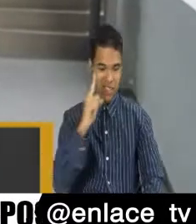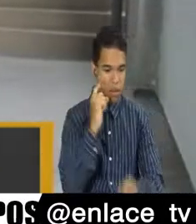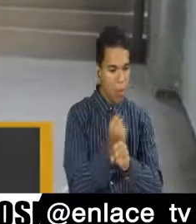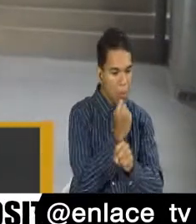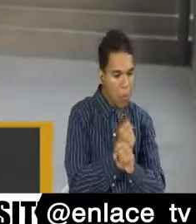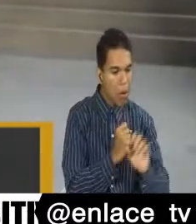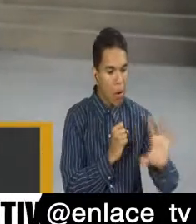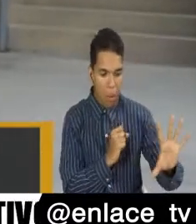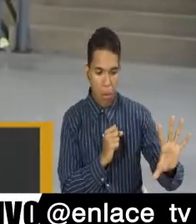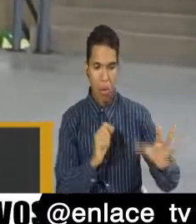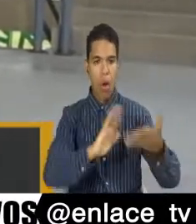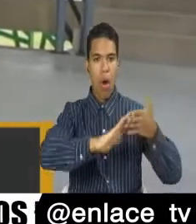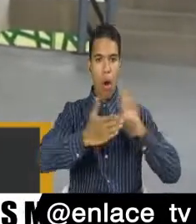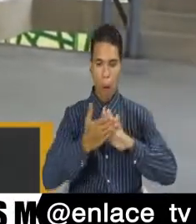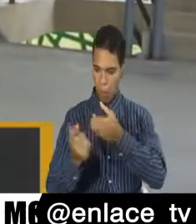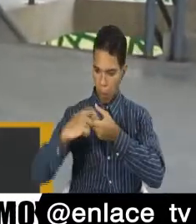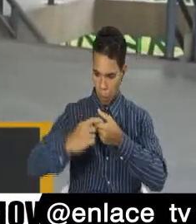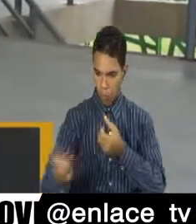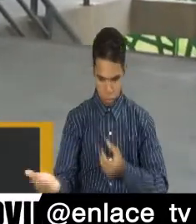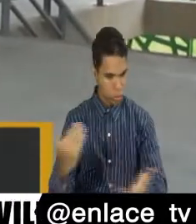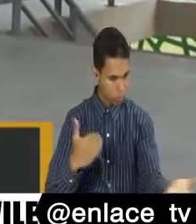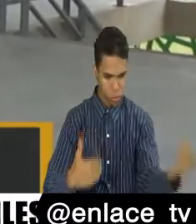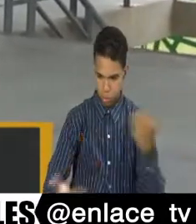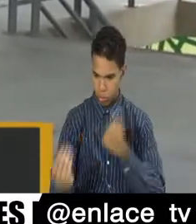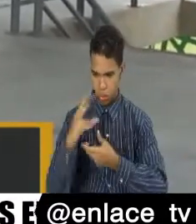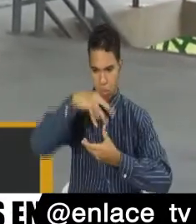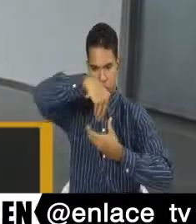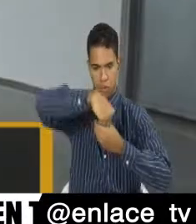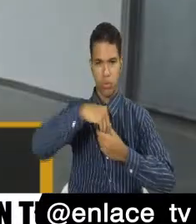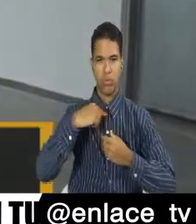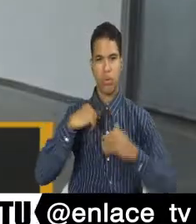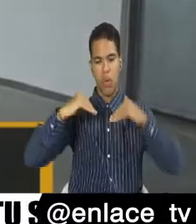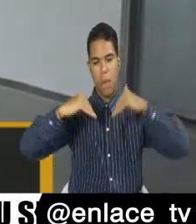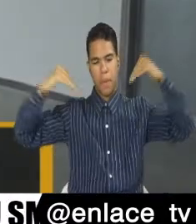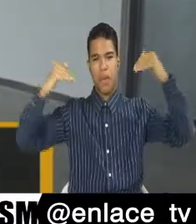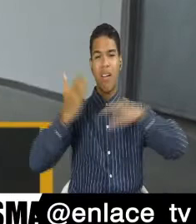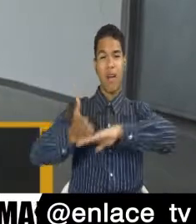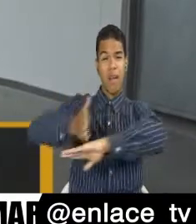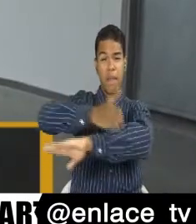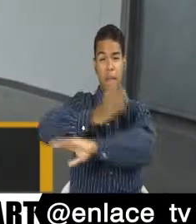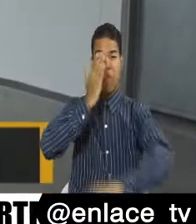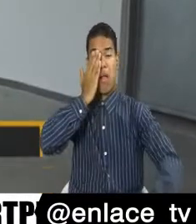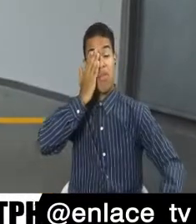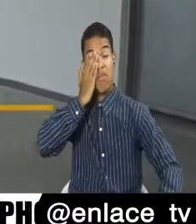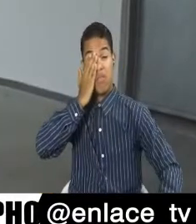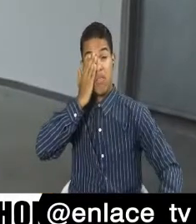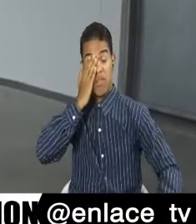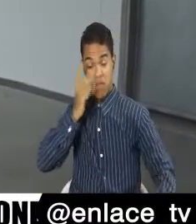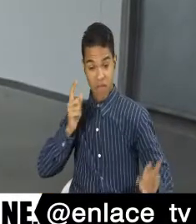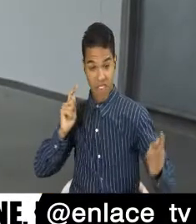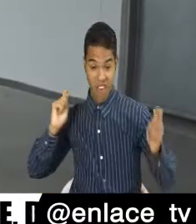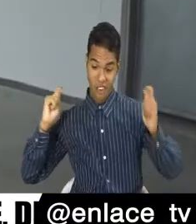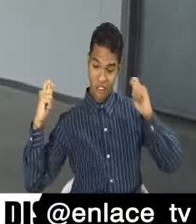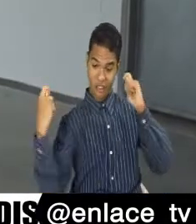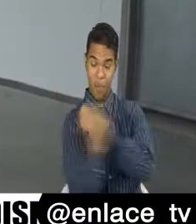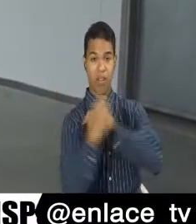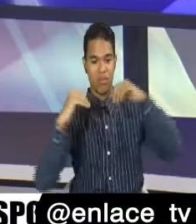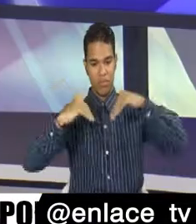acciones comunales. De obra negra a esta infraestructura pasó a ser la nueva casa de los dignatarios del puerto